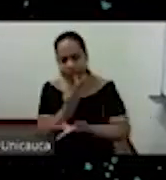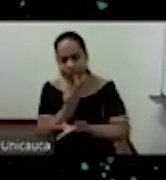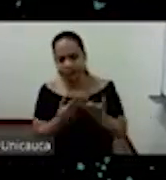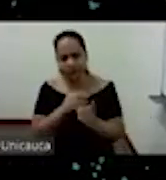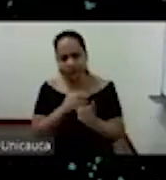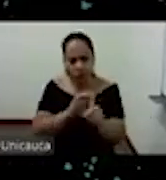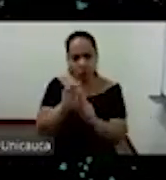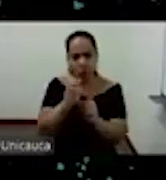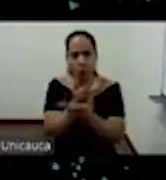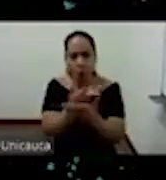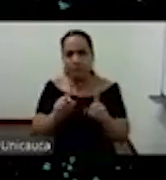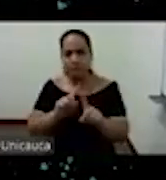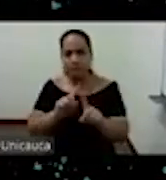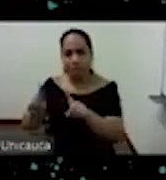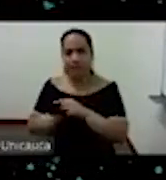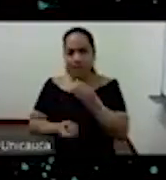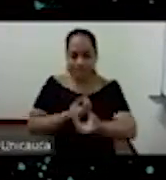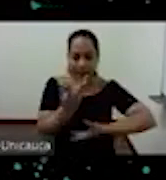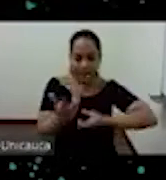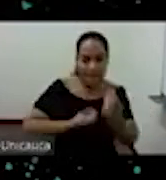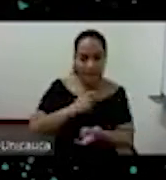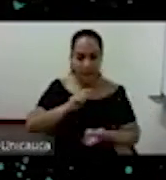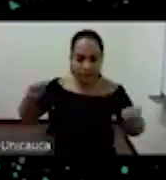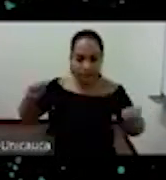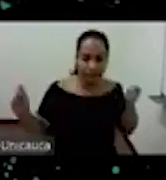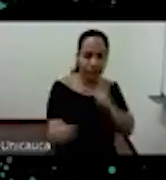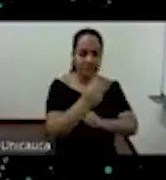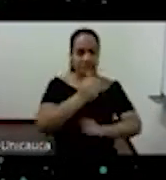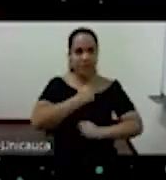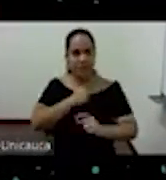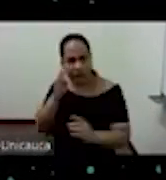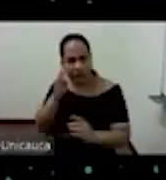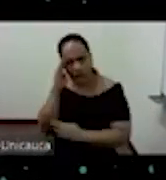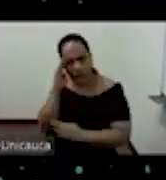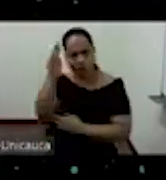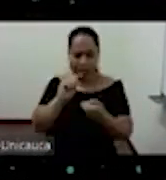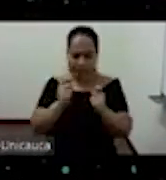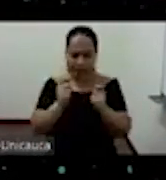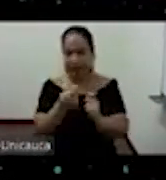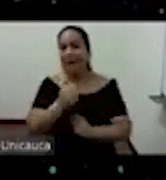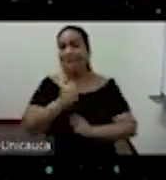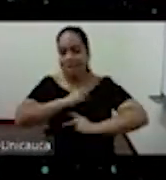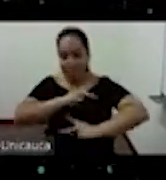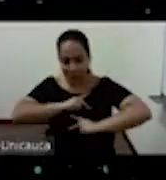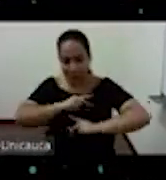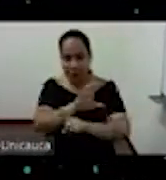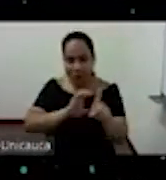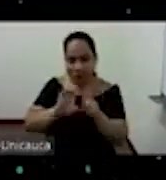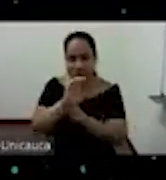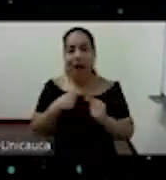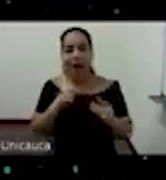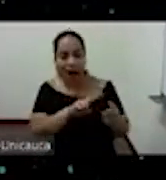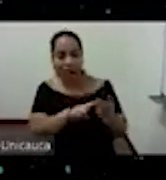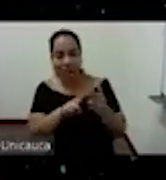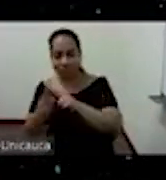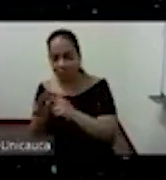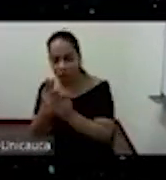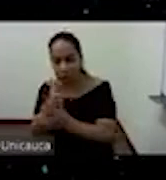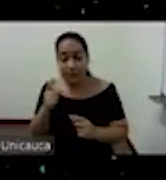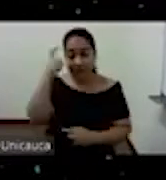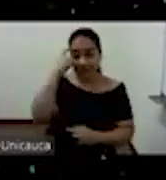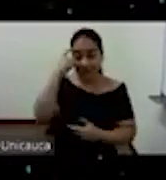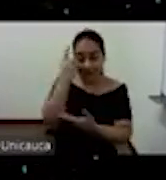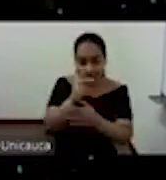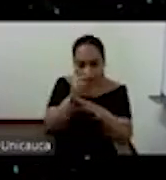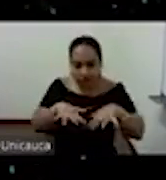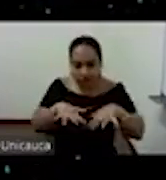así llegarlo a cambiar bajo sus aspiraciones. Entonces, en este sentido, se busca la relación de los saberes que sobreviven